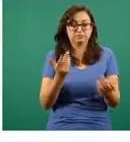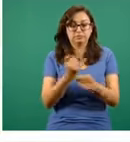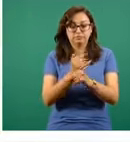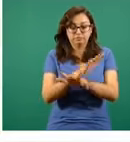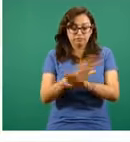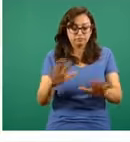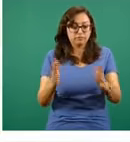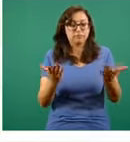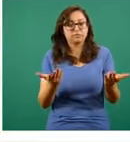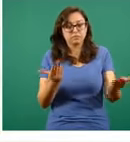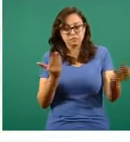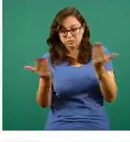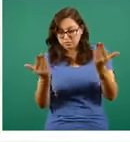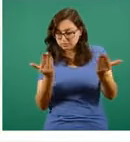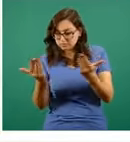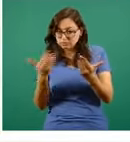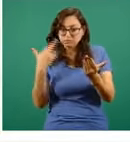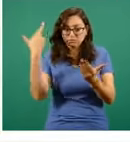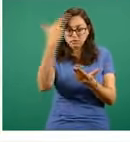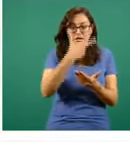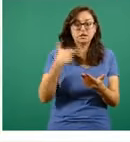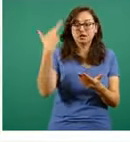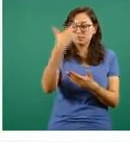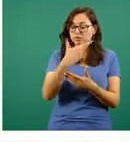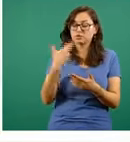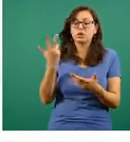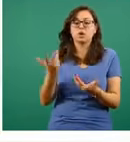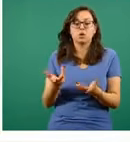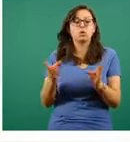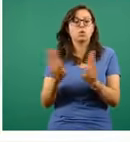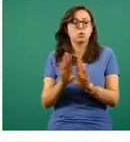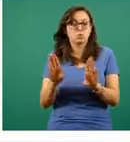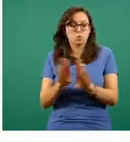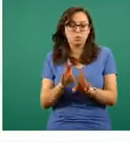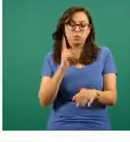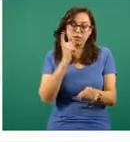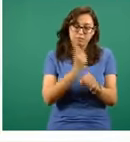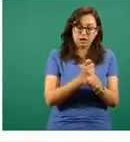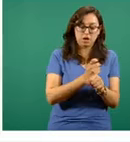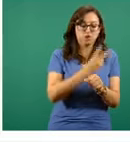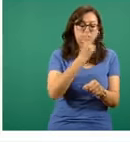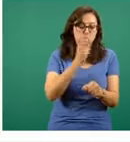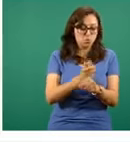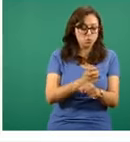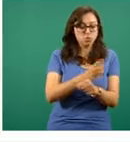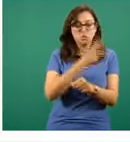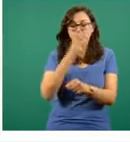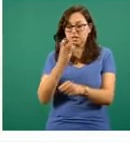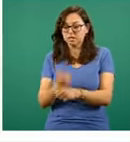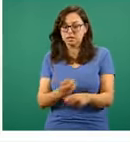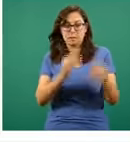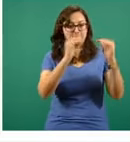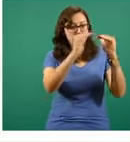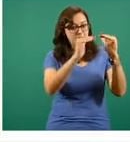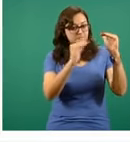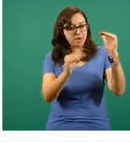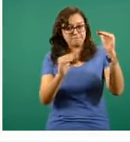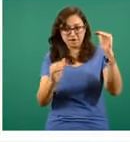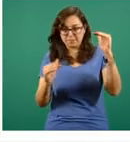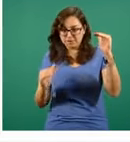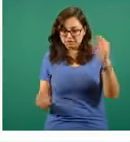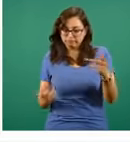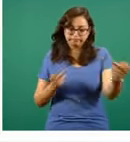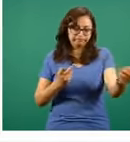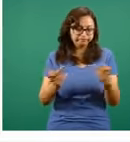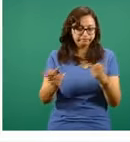publicada y disponible de entonces a quién se debe de vacunar en un orden de priorización para efectos